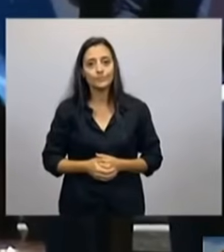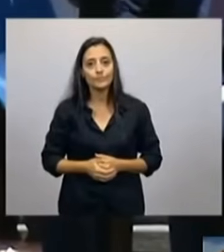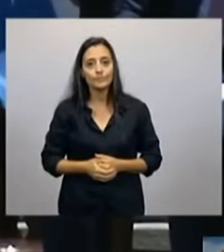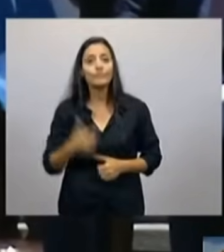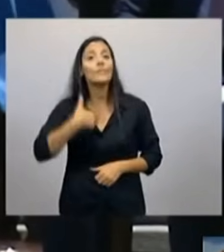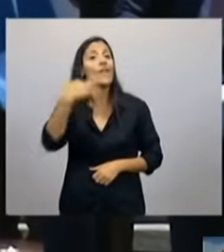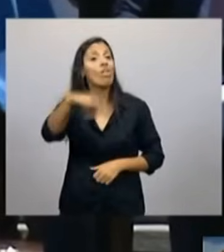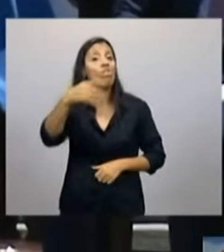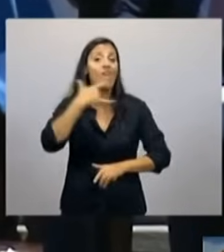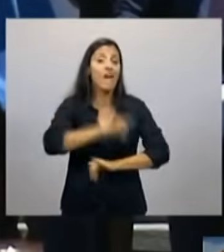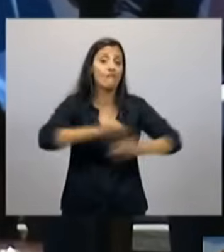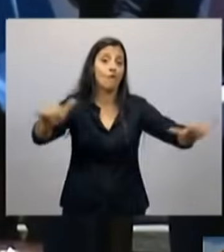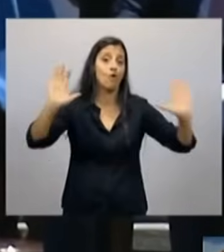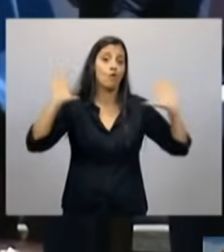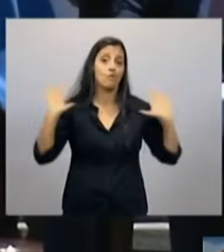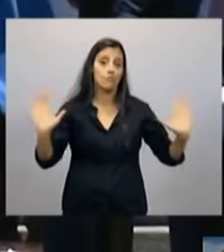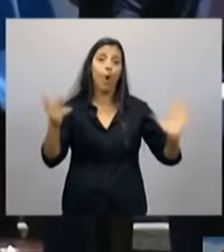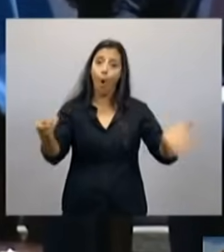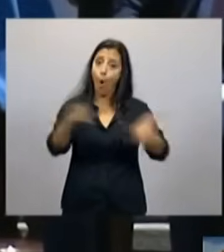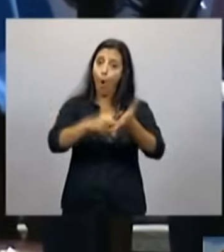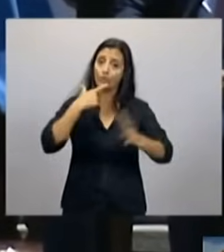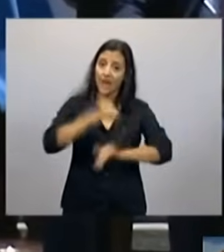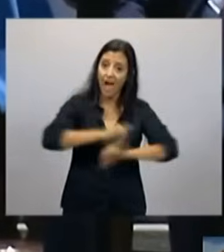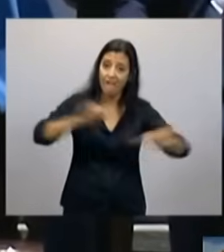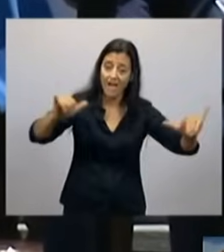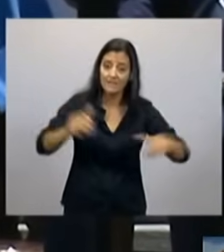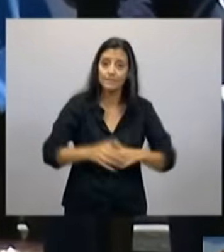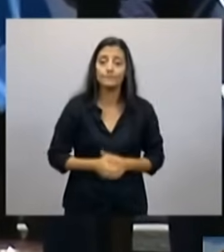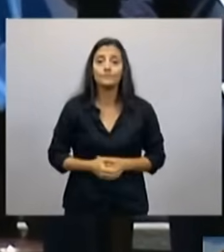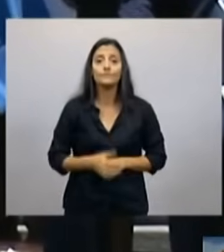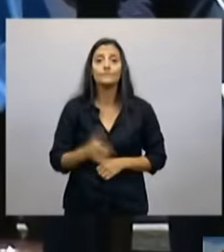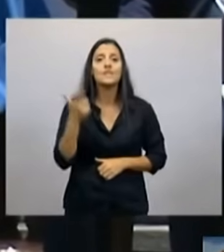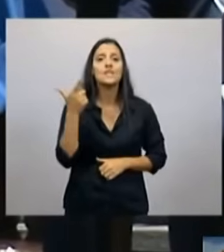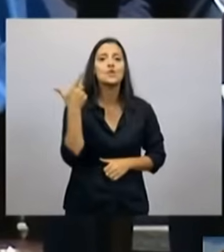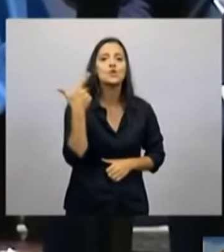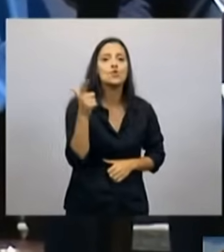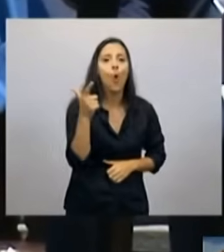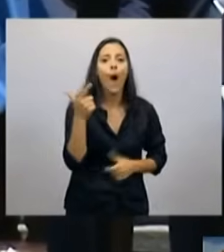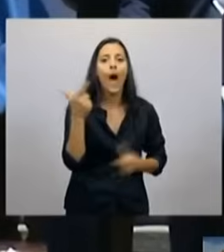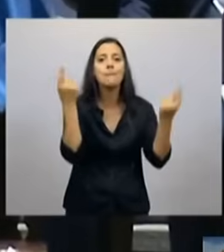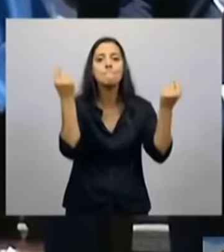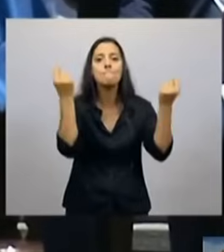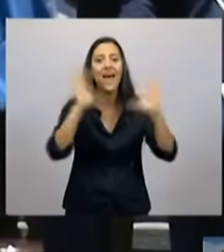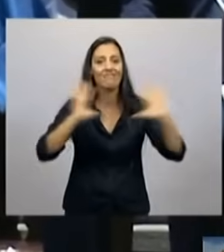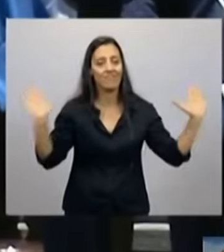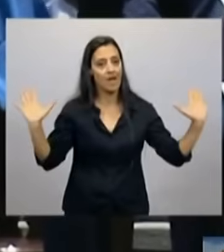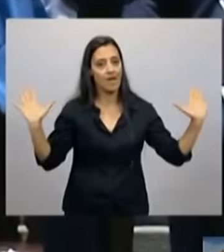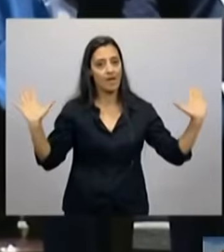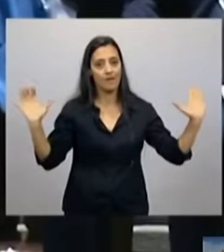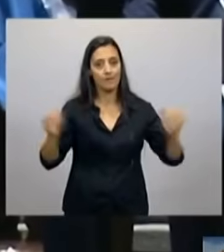Tengo que decírselos de nuevo, no hay plata.